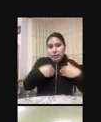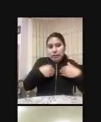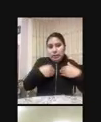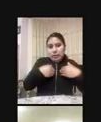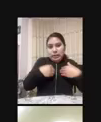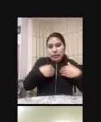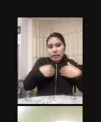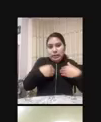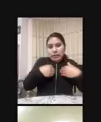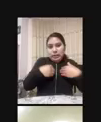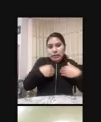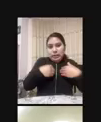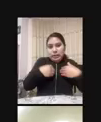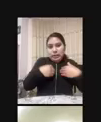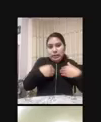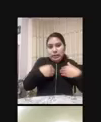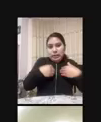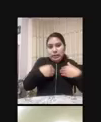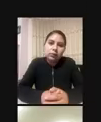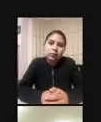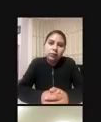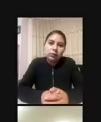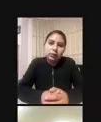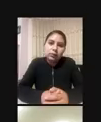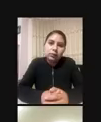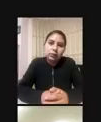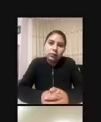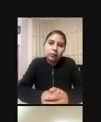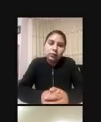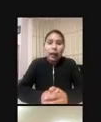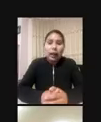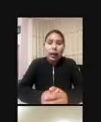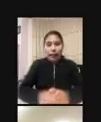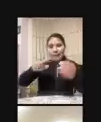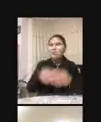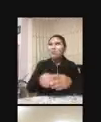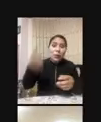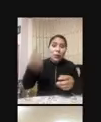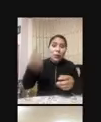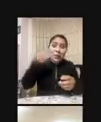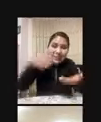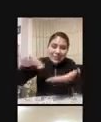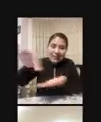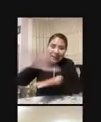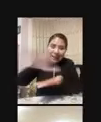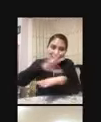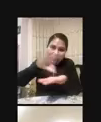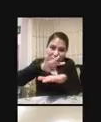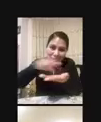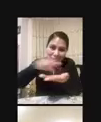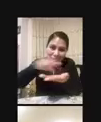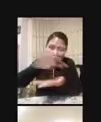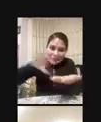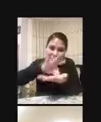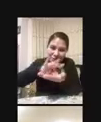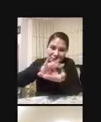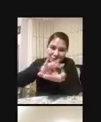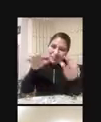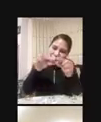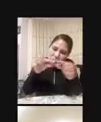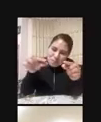no solo el dedal de gasa, sino también el dedal de goma o, en caso contrario, un cepillito con cabeza muy pequeñita y